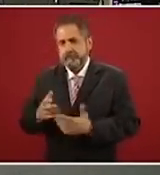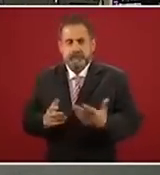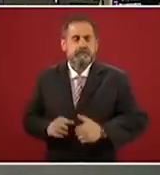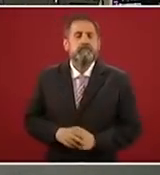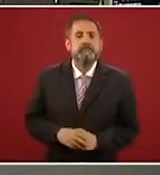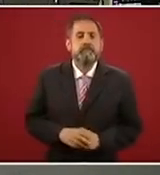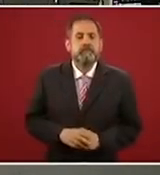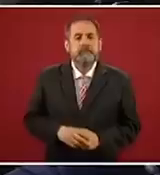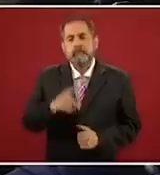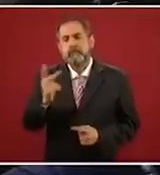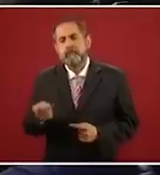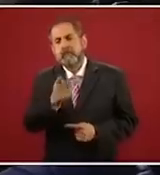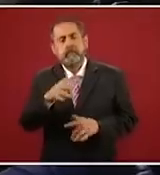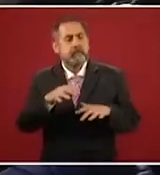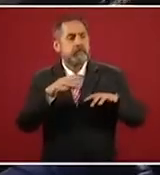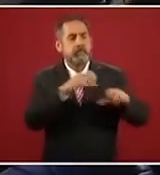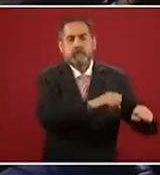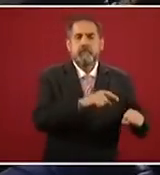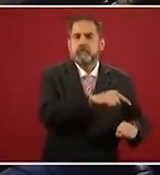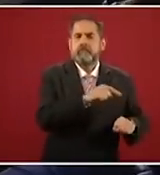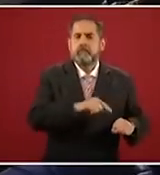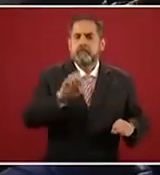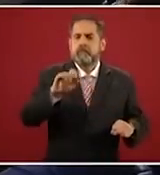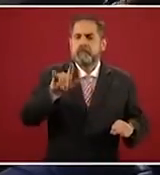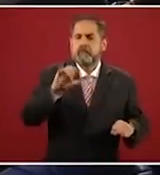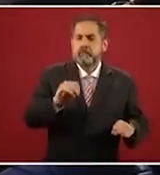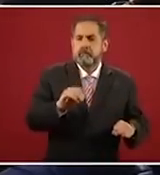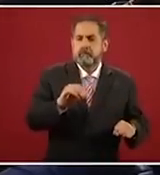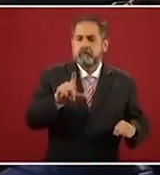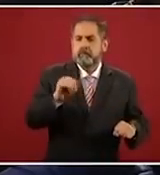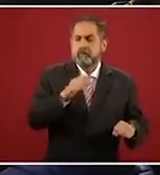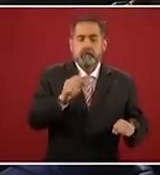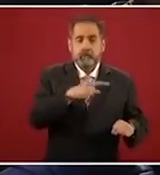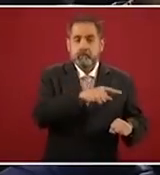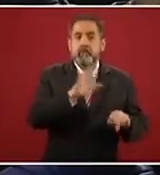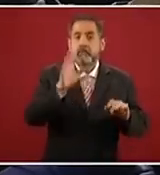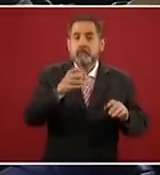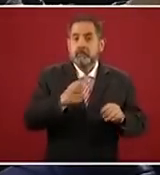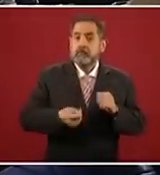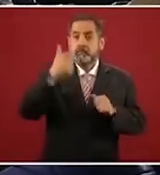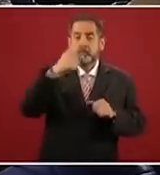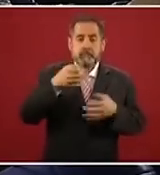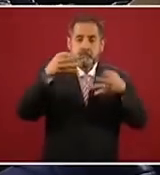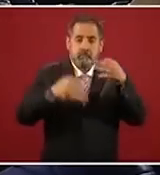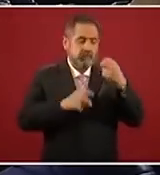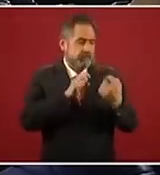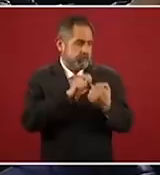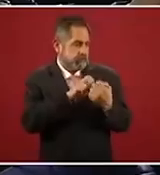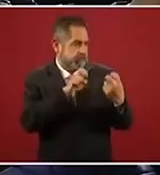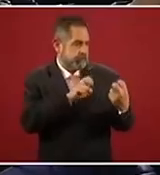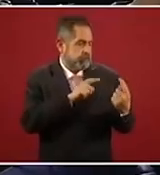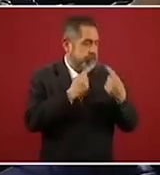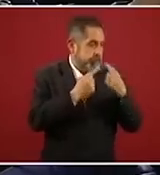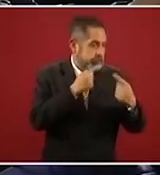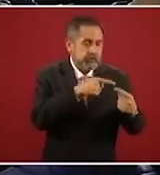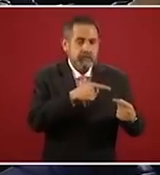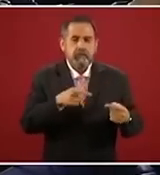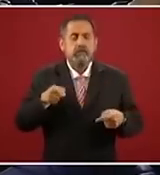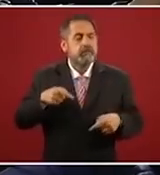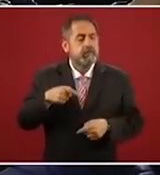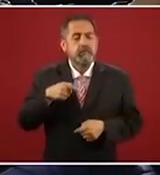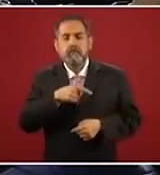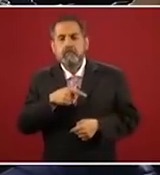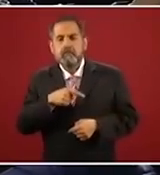ver con la detención de Emilio Lozoya. Hoy ya concluyó su audiencia inicial. El juez determinó